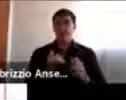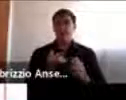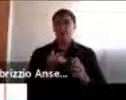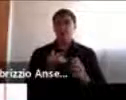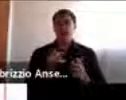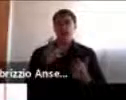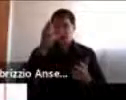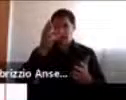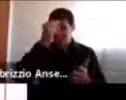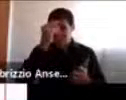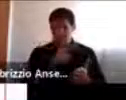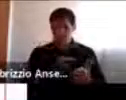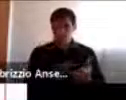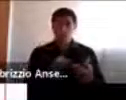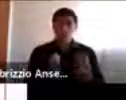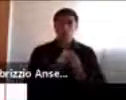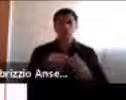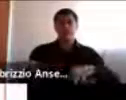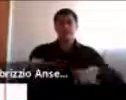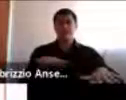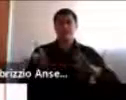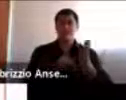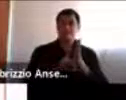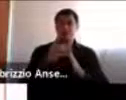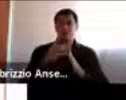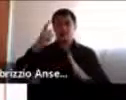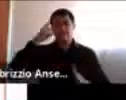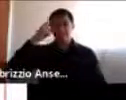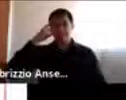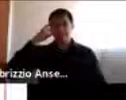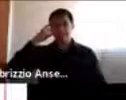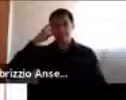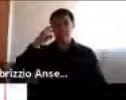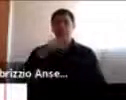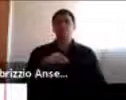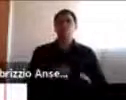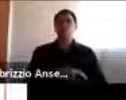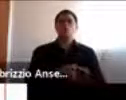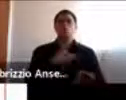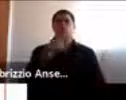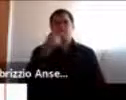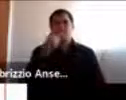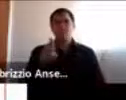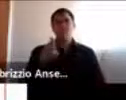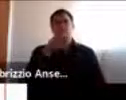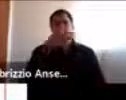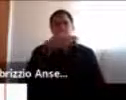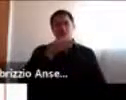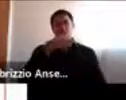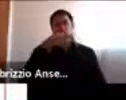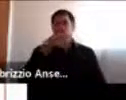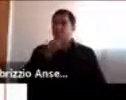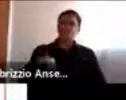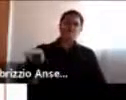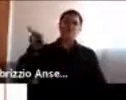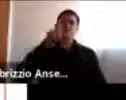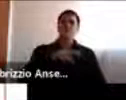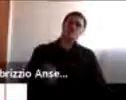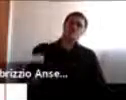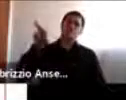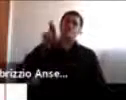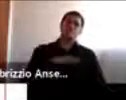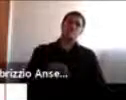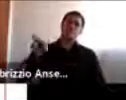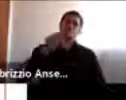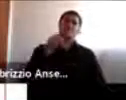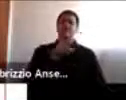que promueven el desarrollo del pensamiento están relacionadas con verbalizar con repetir lo que uno está diciendo y eso lo hacen mucho las